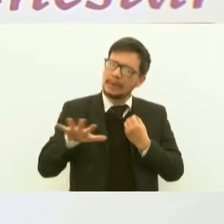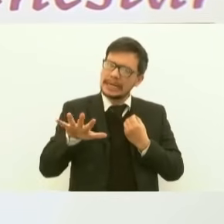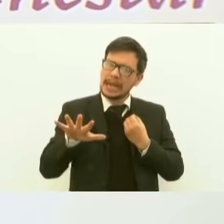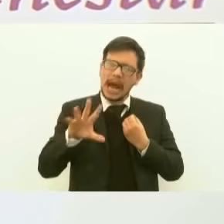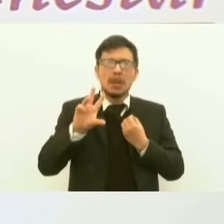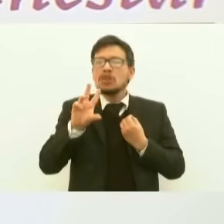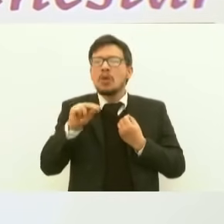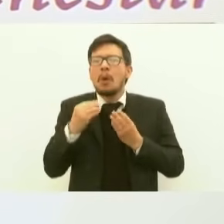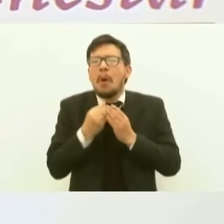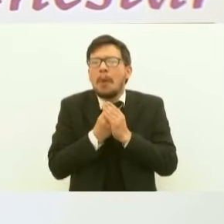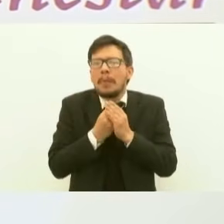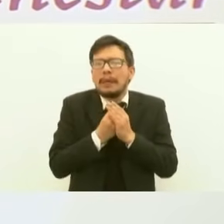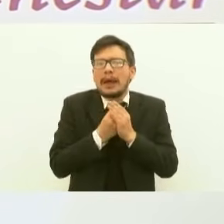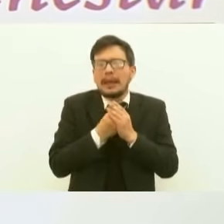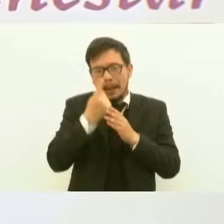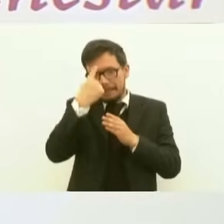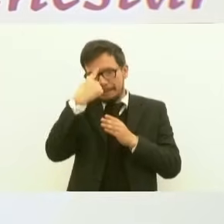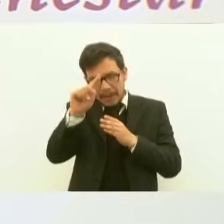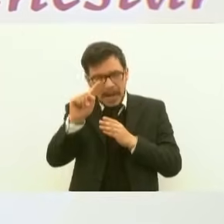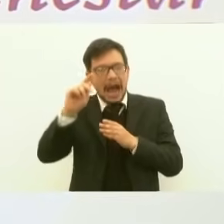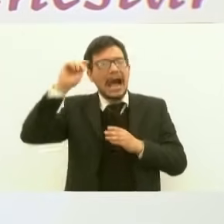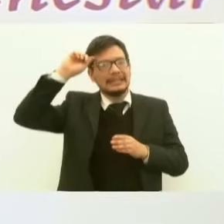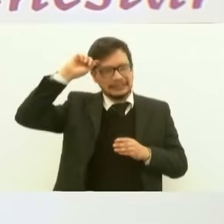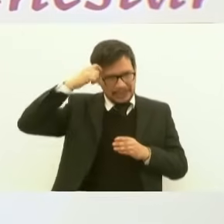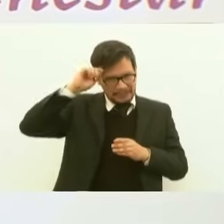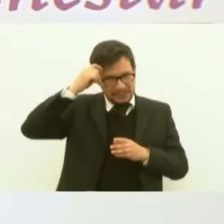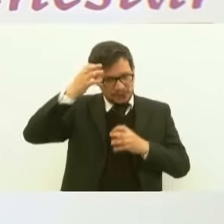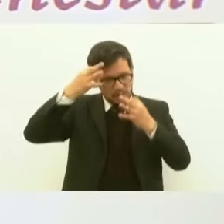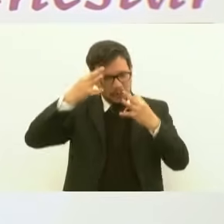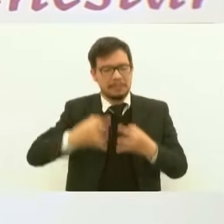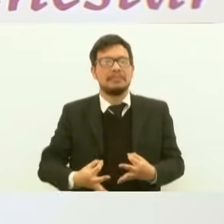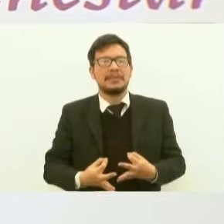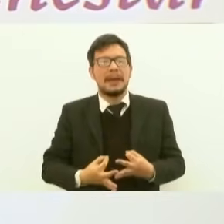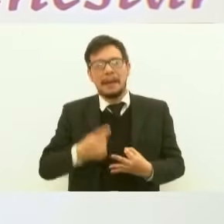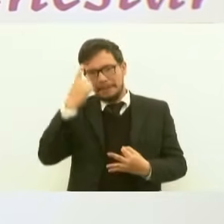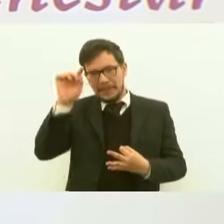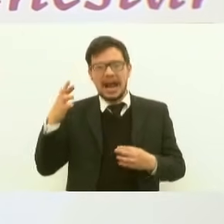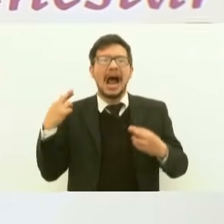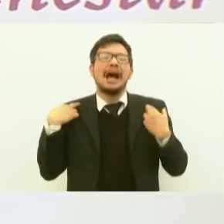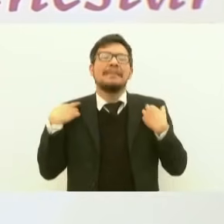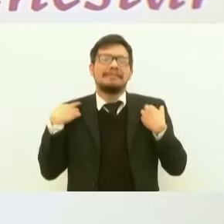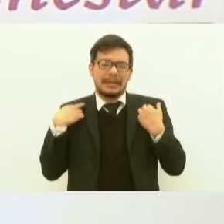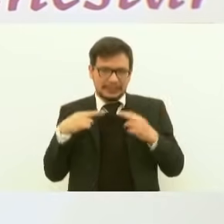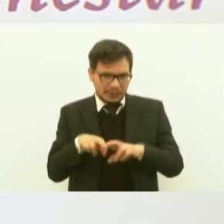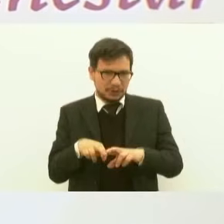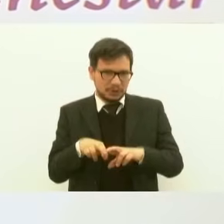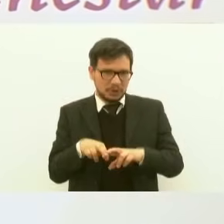médico a los maestros y a los trabajadores al servicio del Estado.